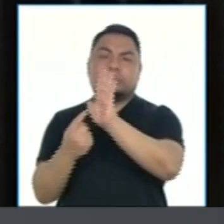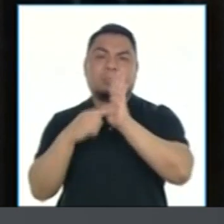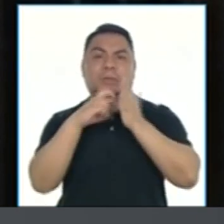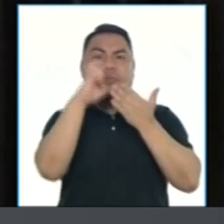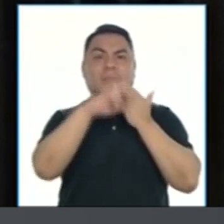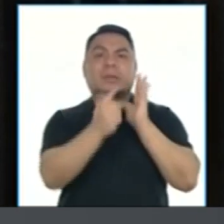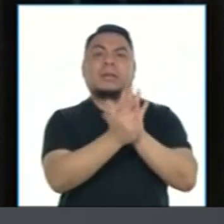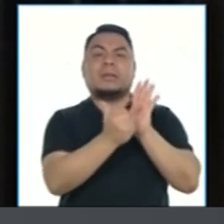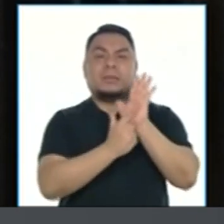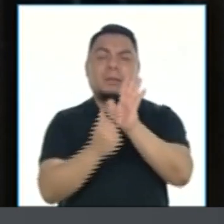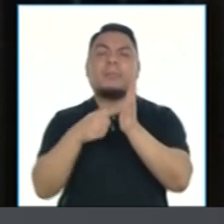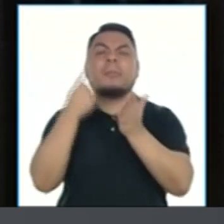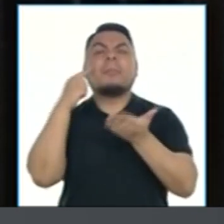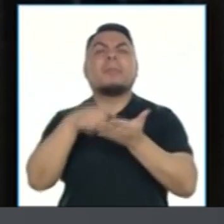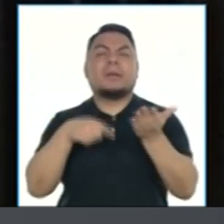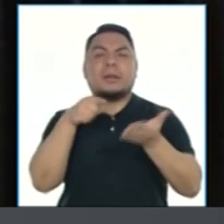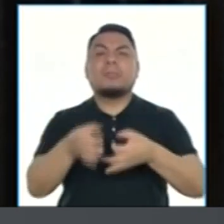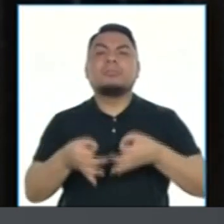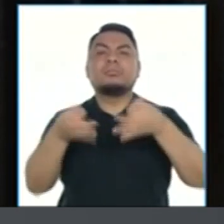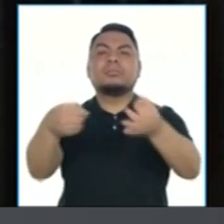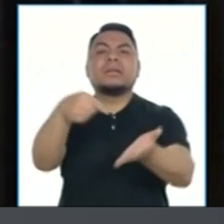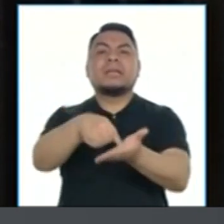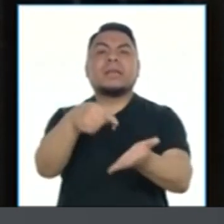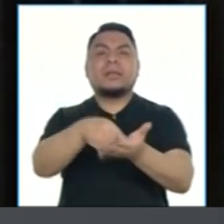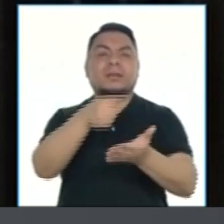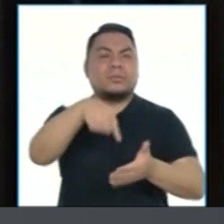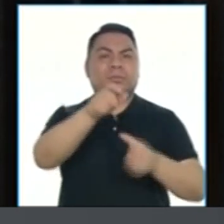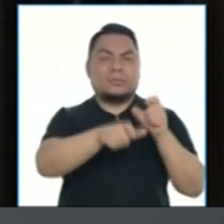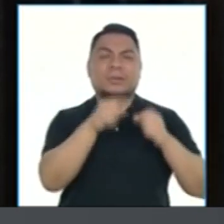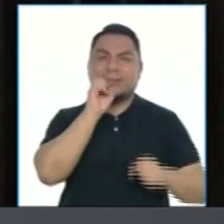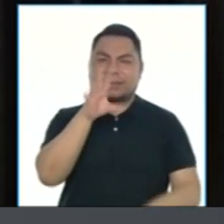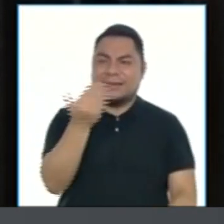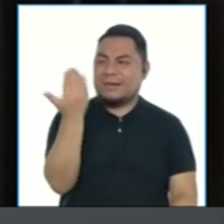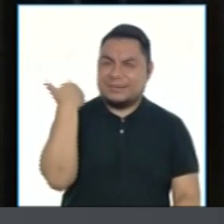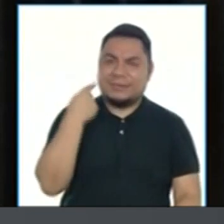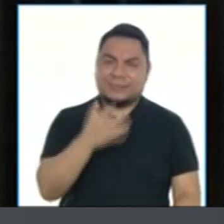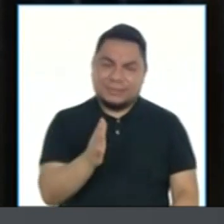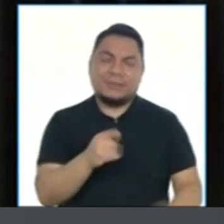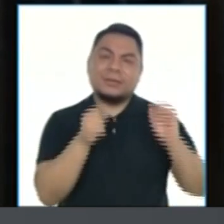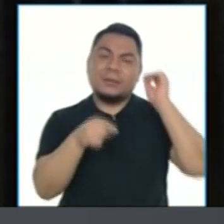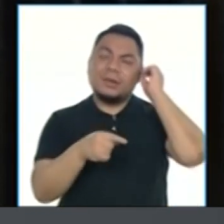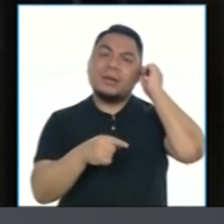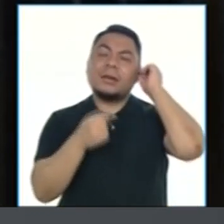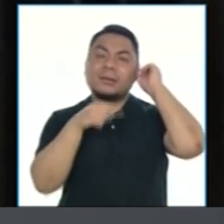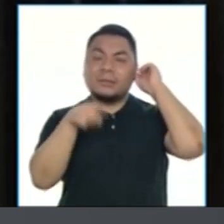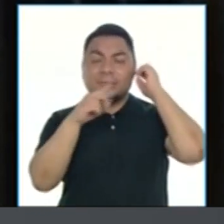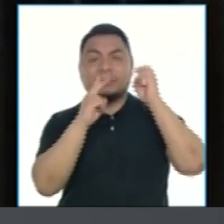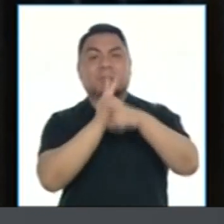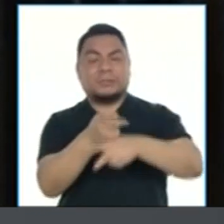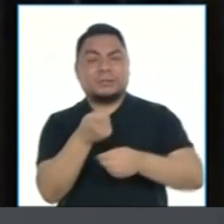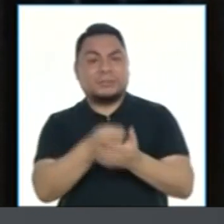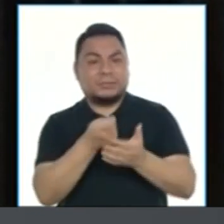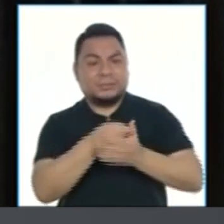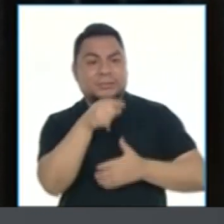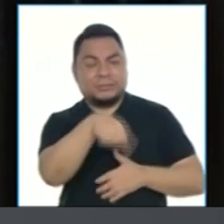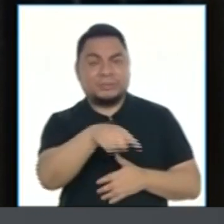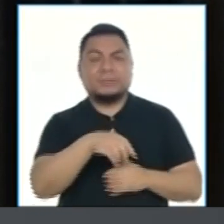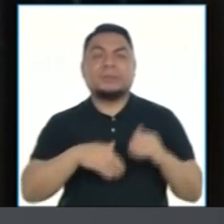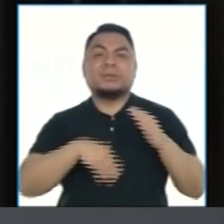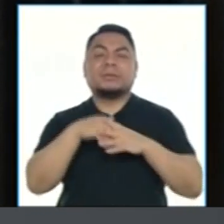ofrece garantías para la reprogramación de créditos de consumo. Como lo hemos mencionado, en el caso de los créditos de consumo,